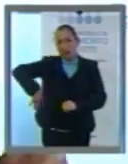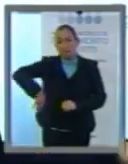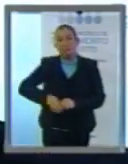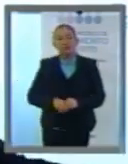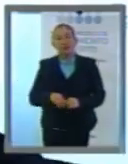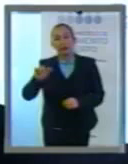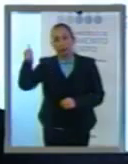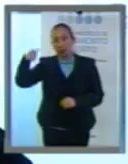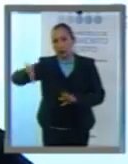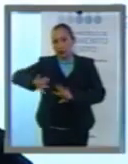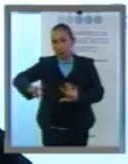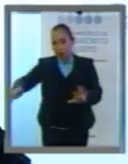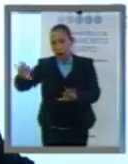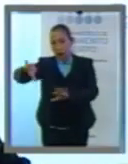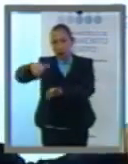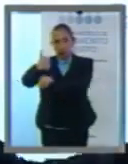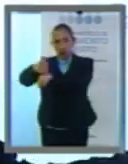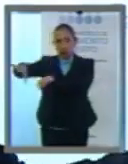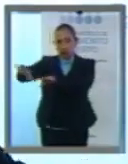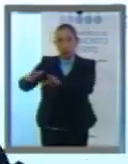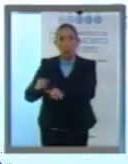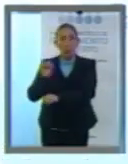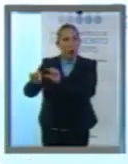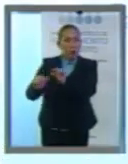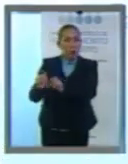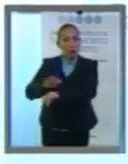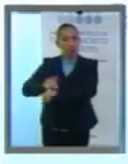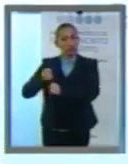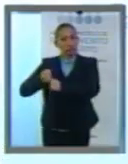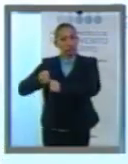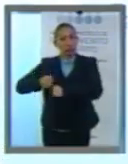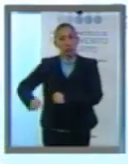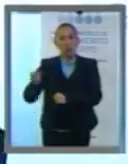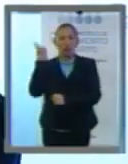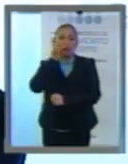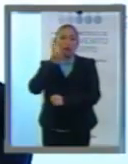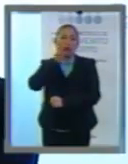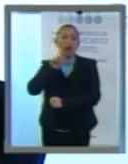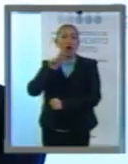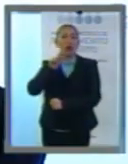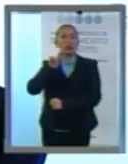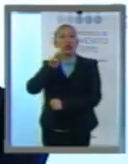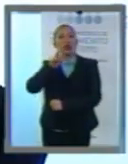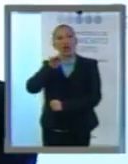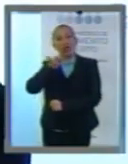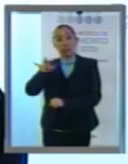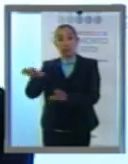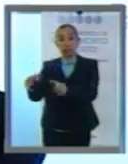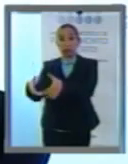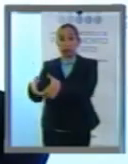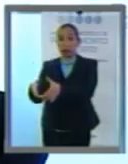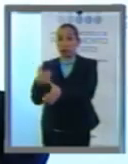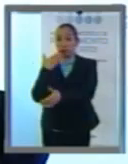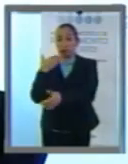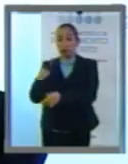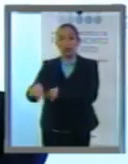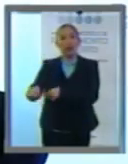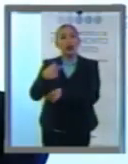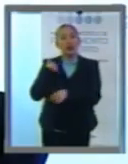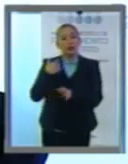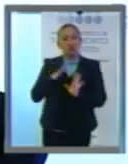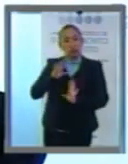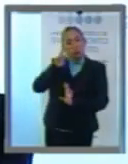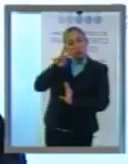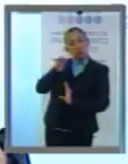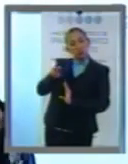y otras que ya eran sólidas pero que se han fortalecido, como la auditoría, desde luego, y que desde mi punto de